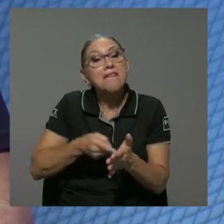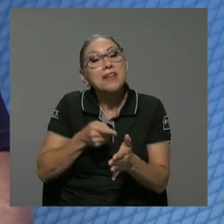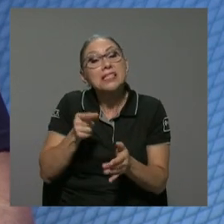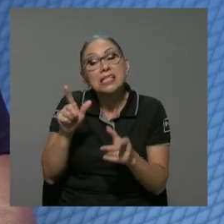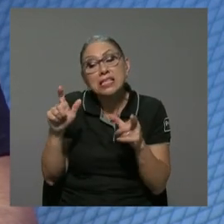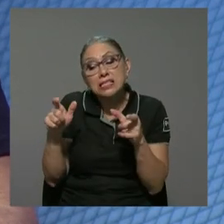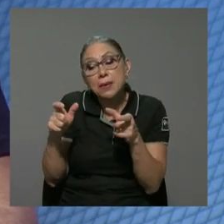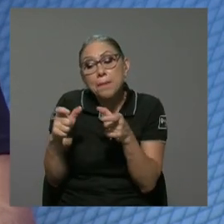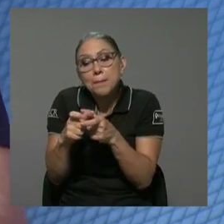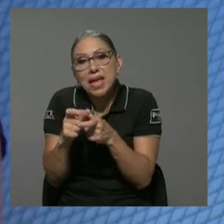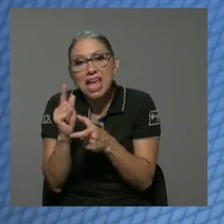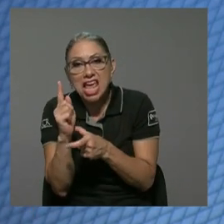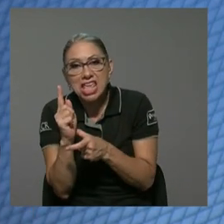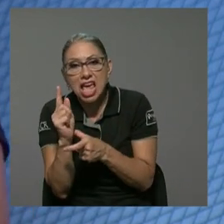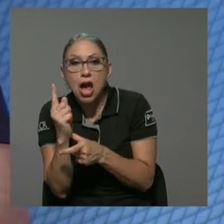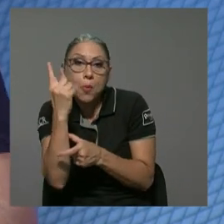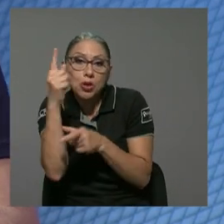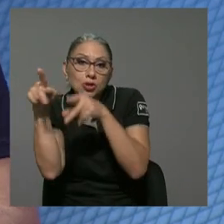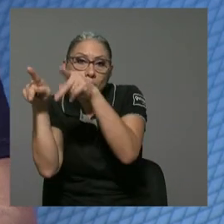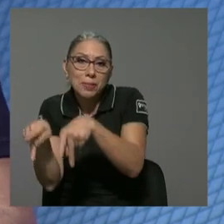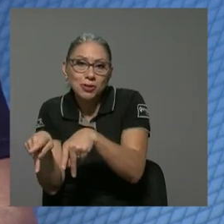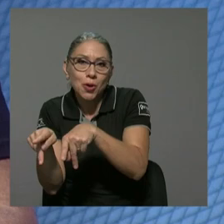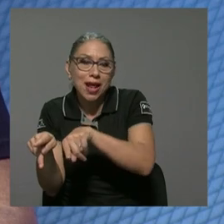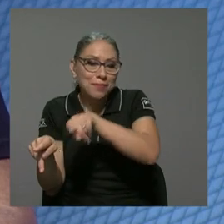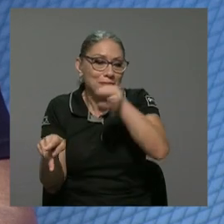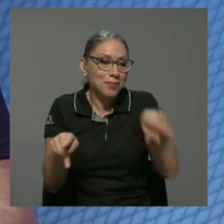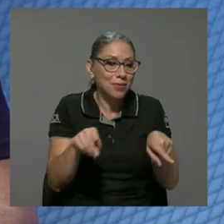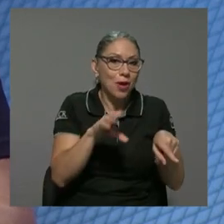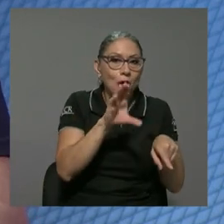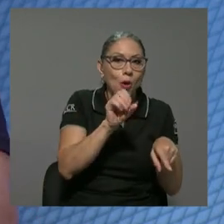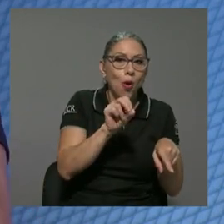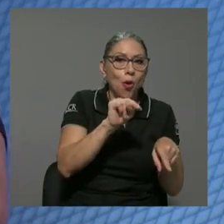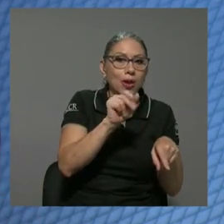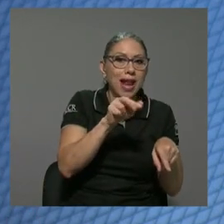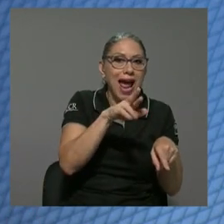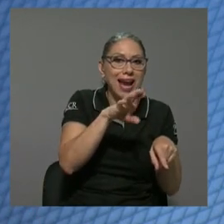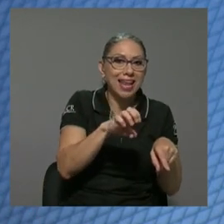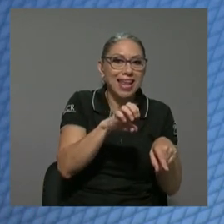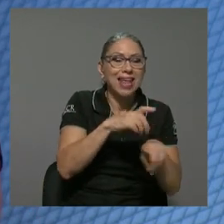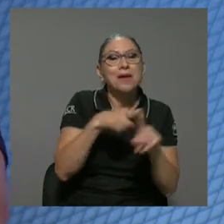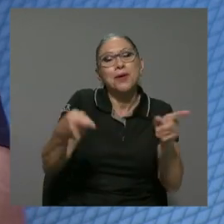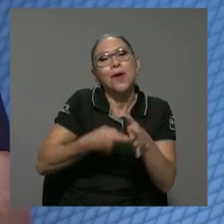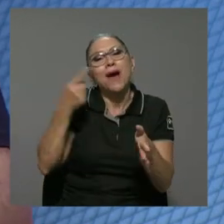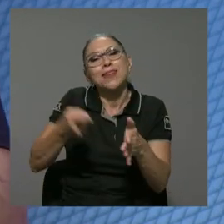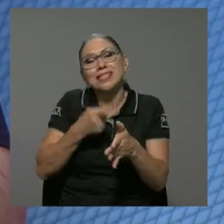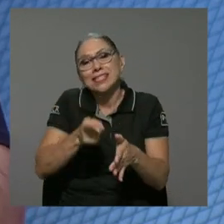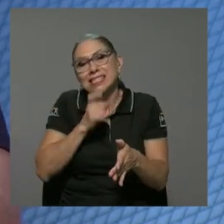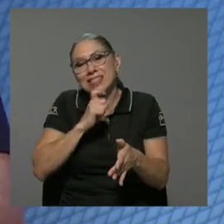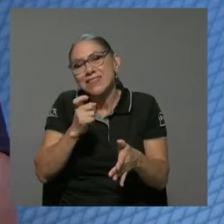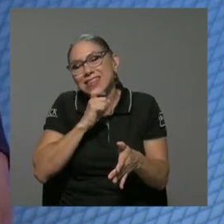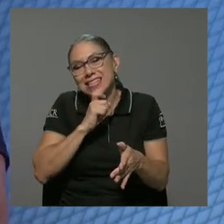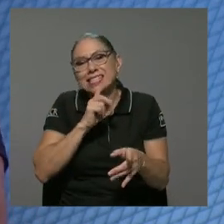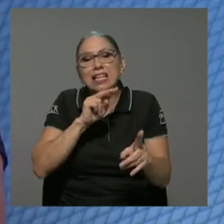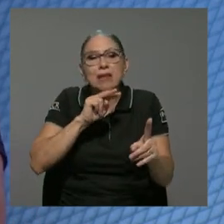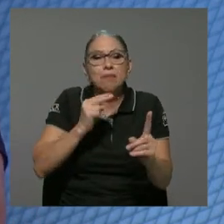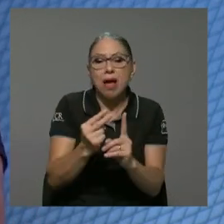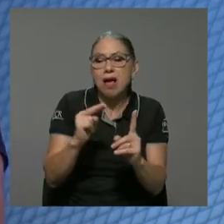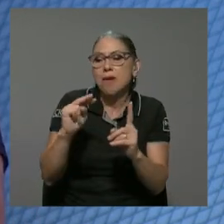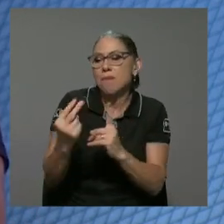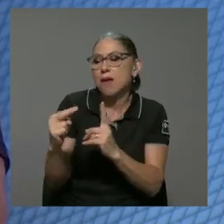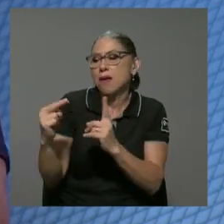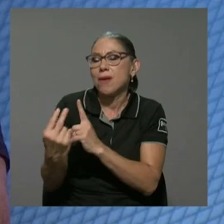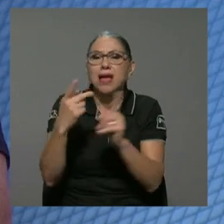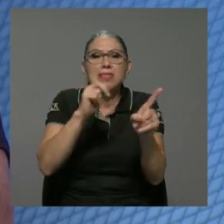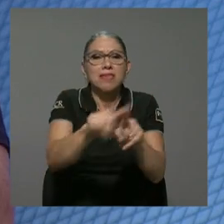ser una persona, ¿verdad? Está el CONARE, pero a veces es difícil llevar toda la perspectiva tan diversa y tan rica que tiene el